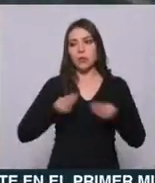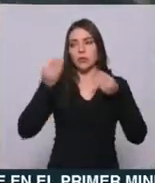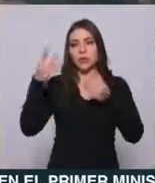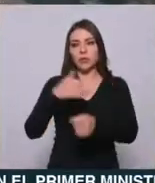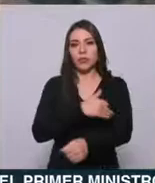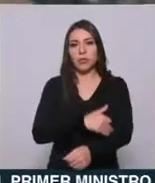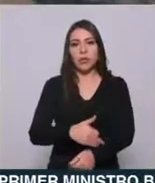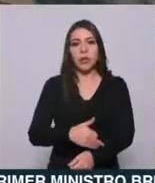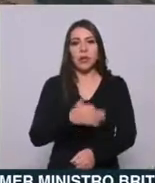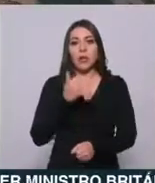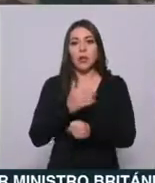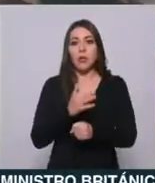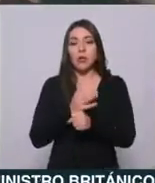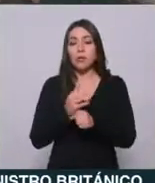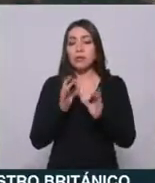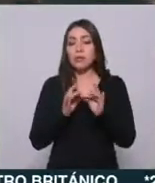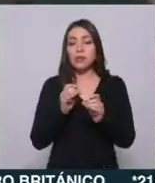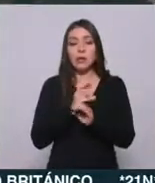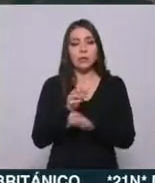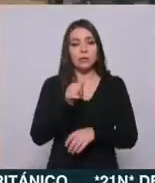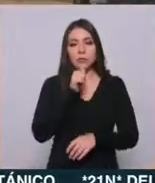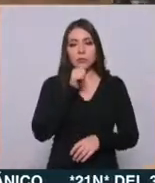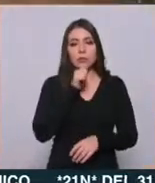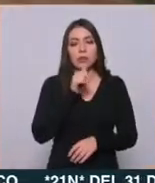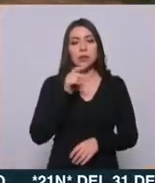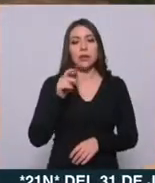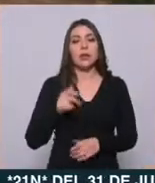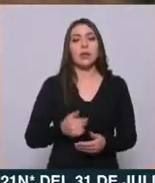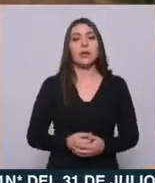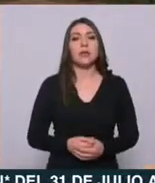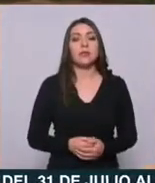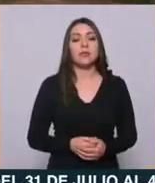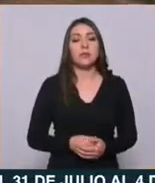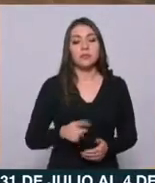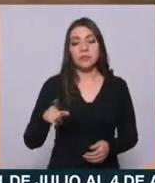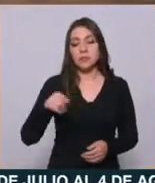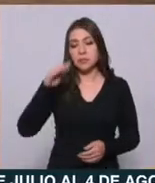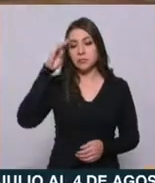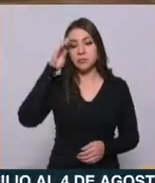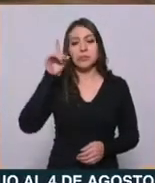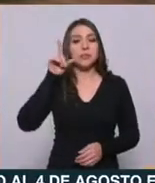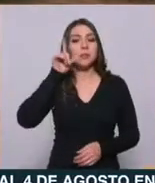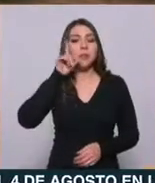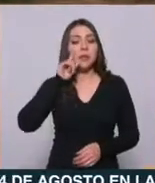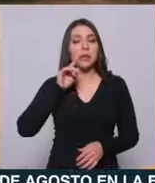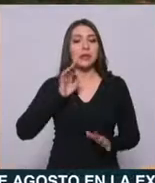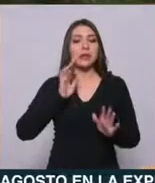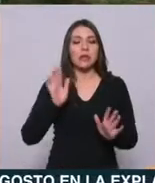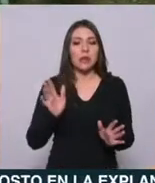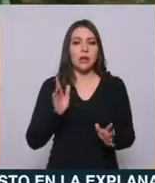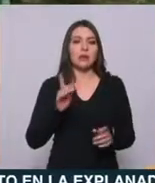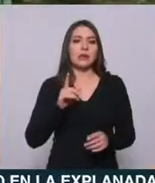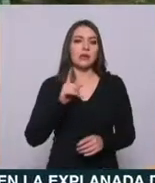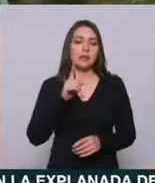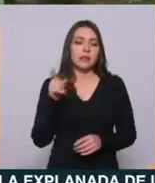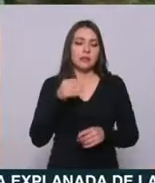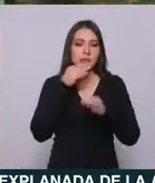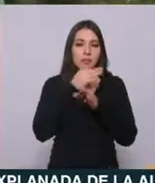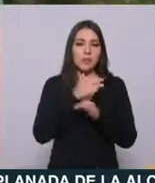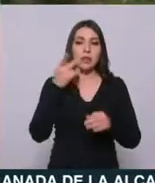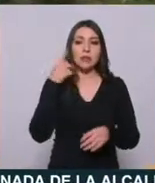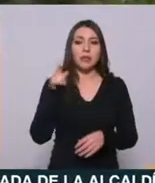dado los detalles, se espera que ya mañana pues sea este acto, y seguramente, aunque ha sido un